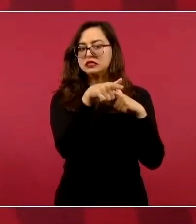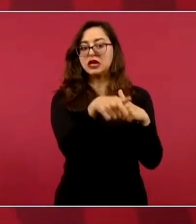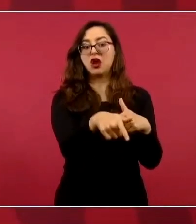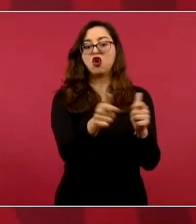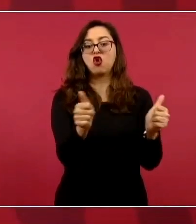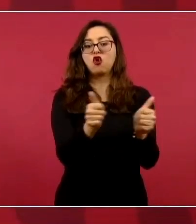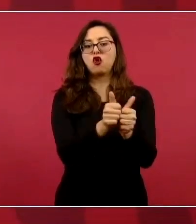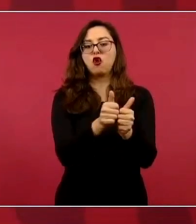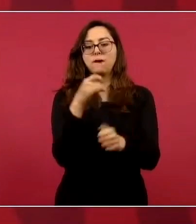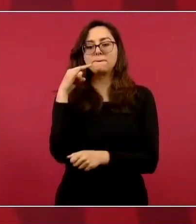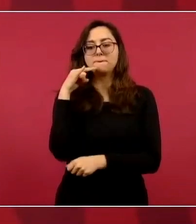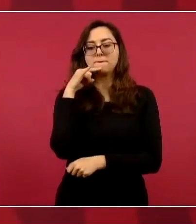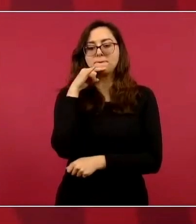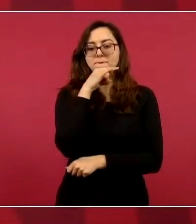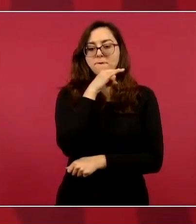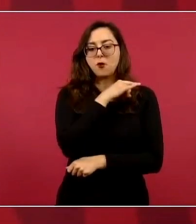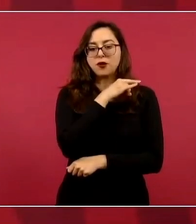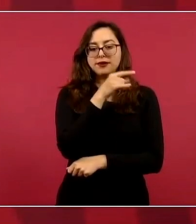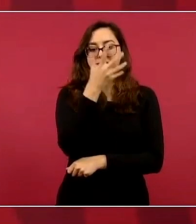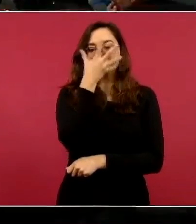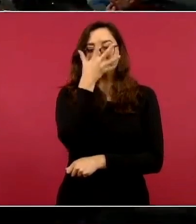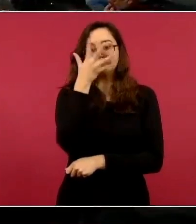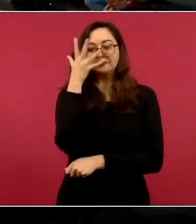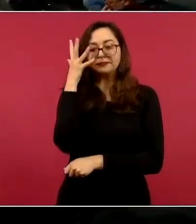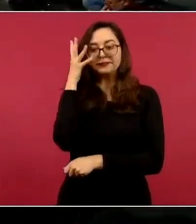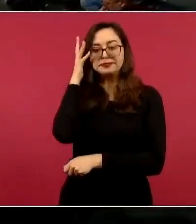de hipocresía.